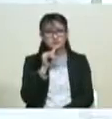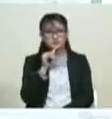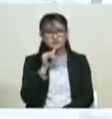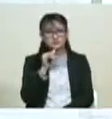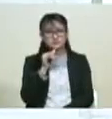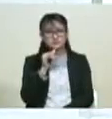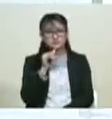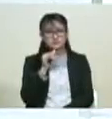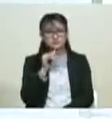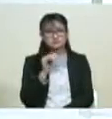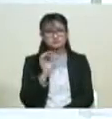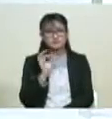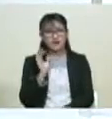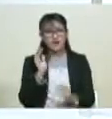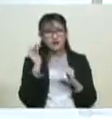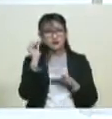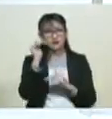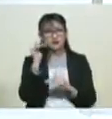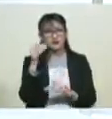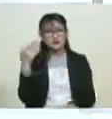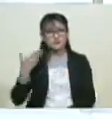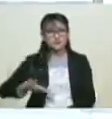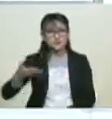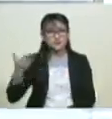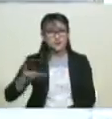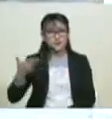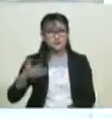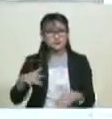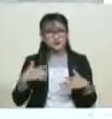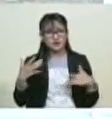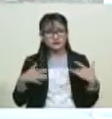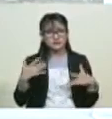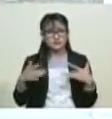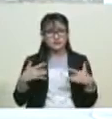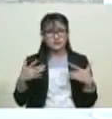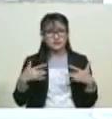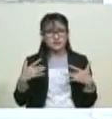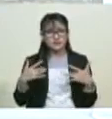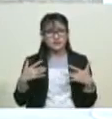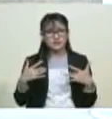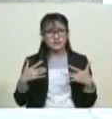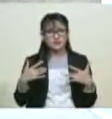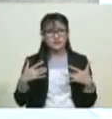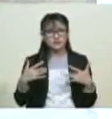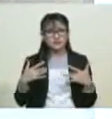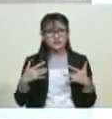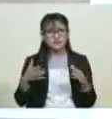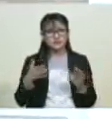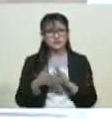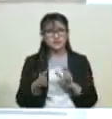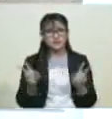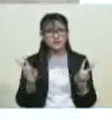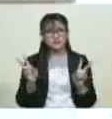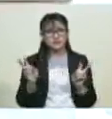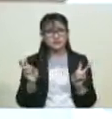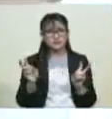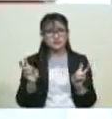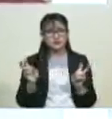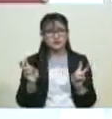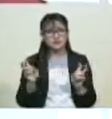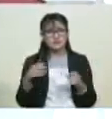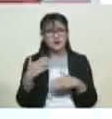para atender esta importante actividad como ya hemos comentado enmarcado en este